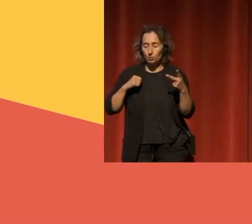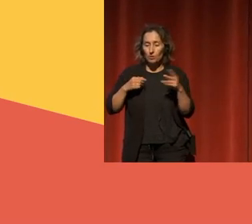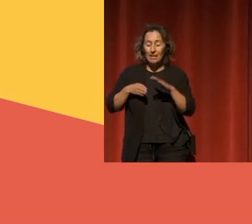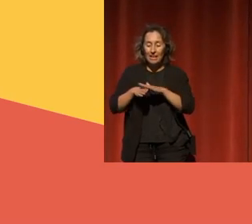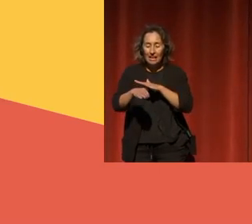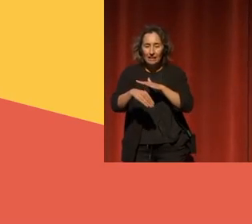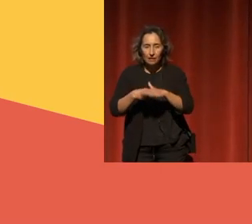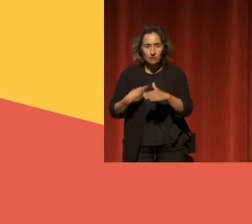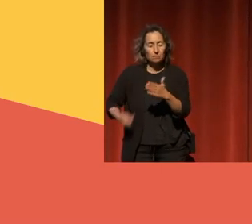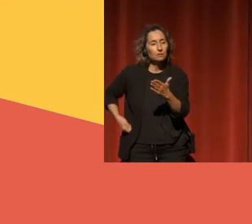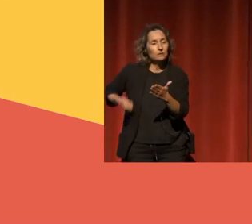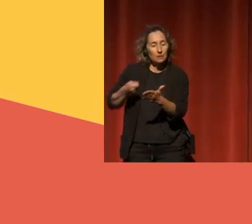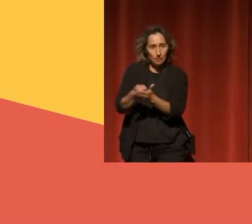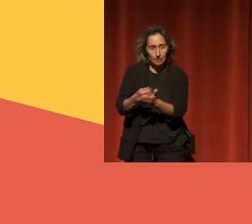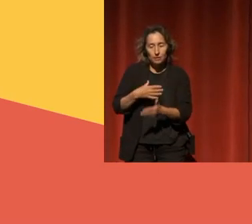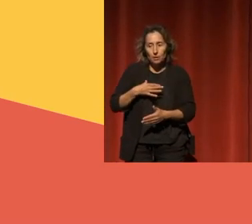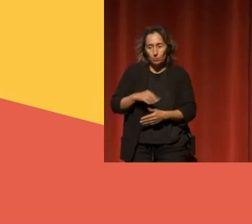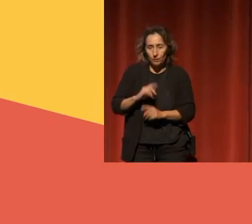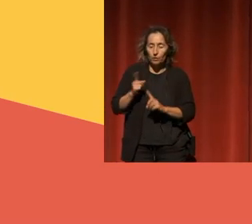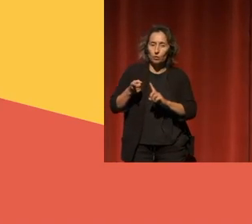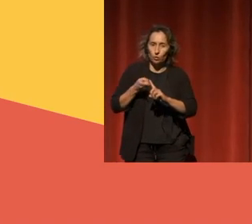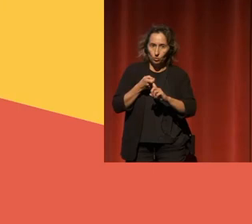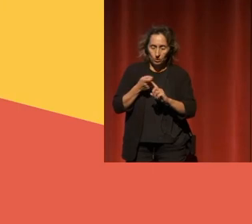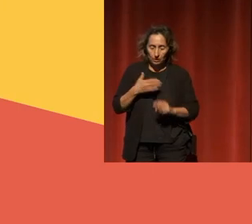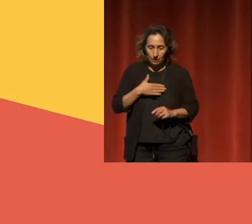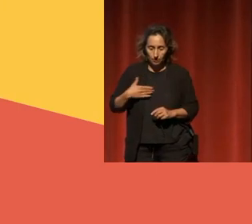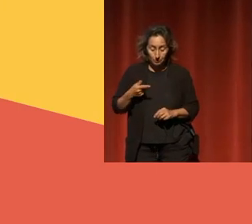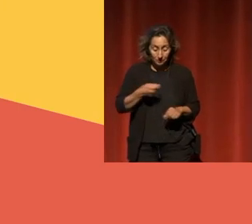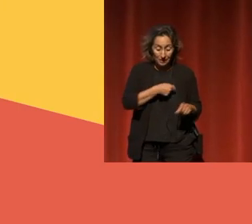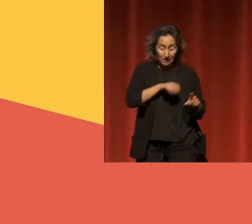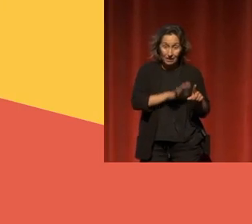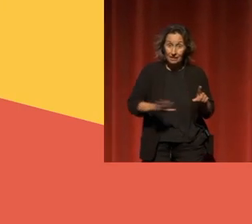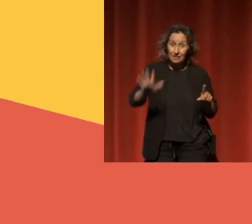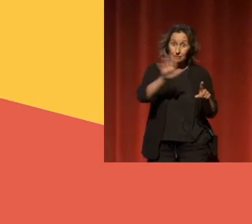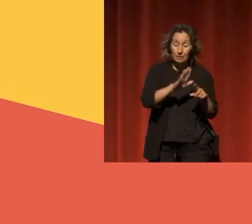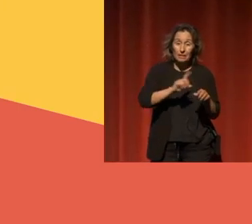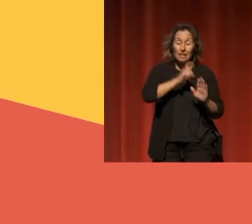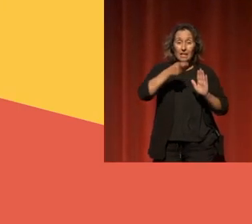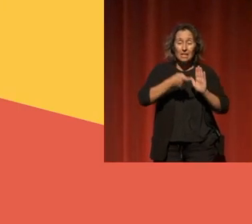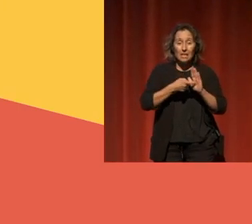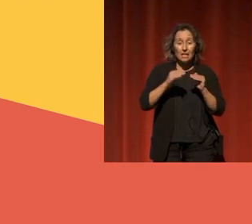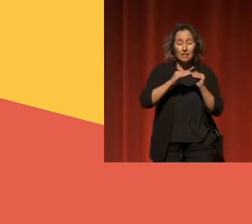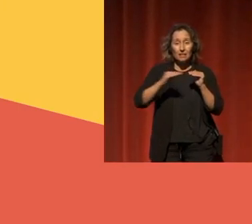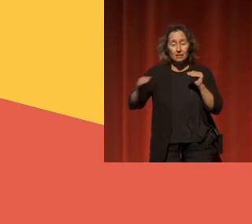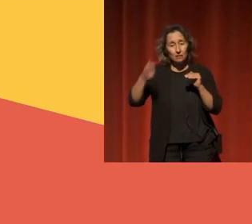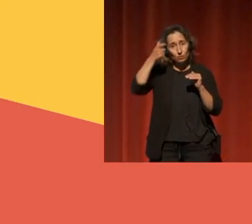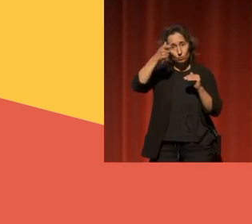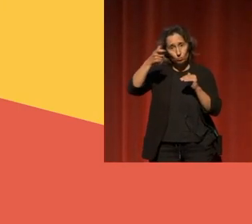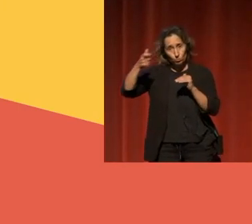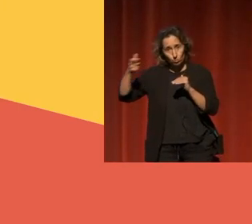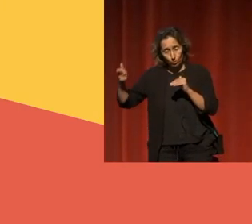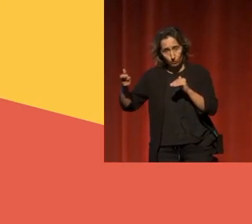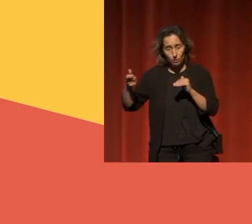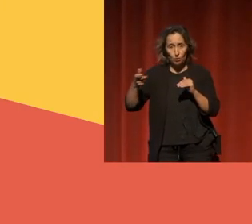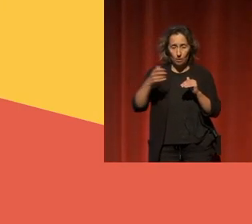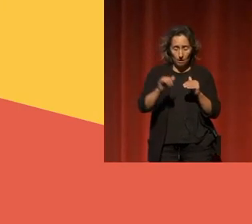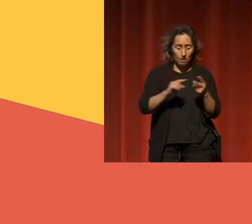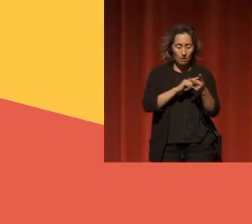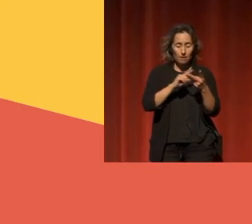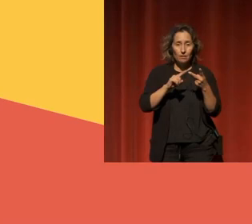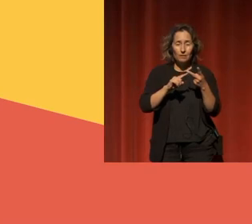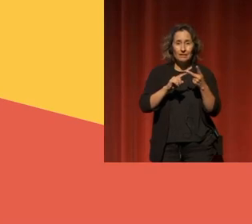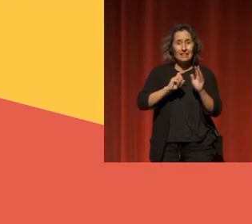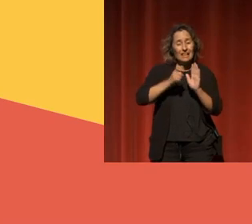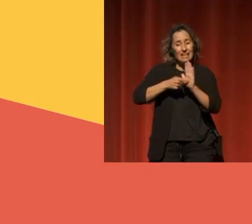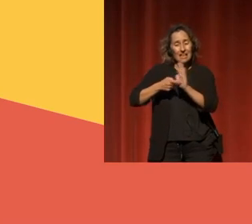y asequibles en España a nivel nacional existe una ley de desarrollo sostenible del medio rural y también existen una serie una